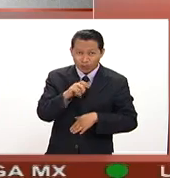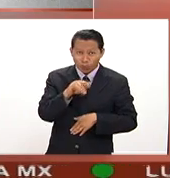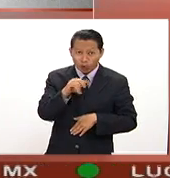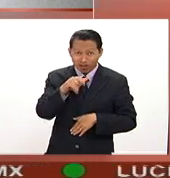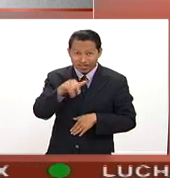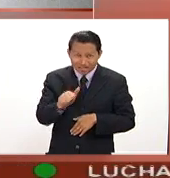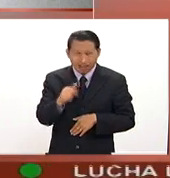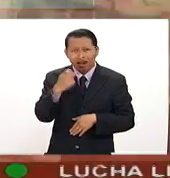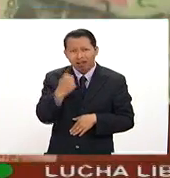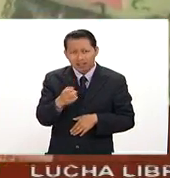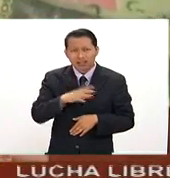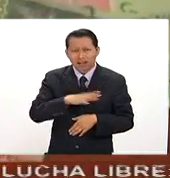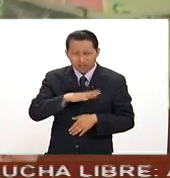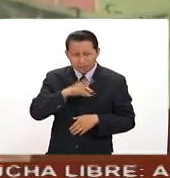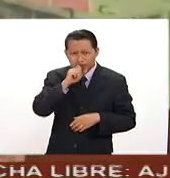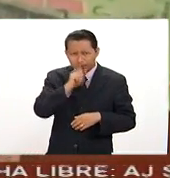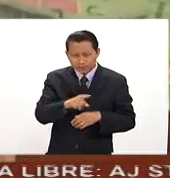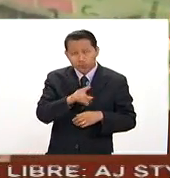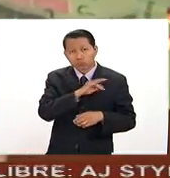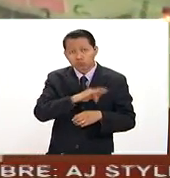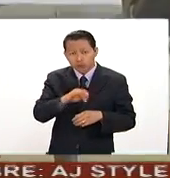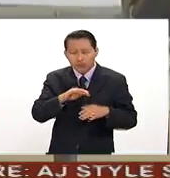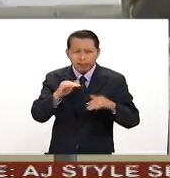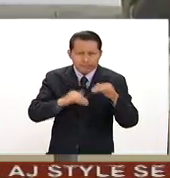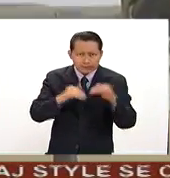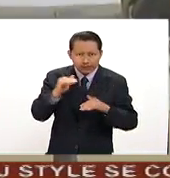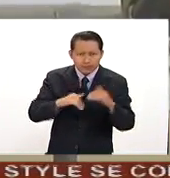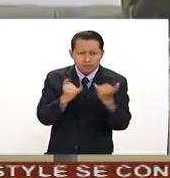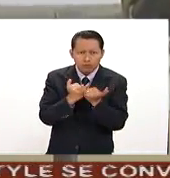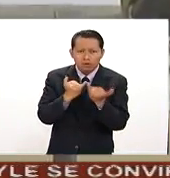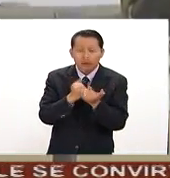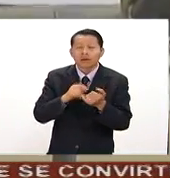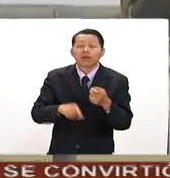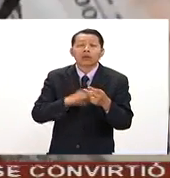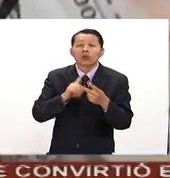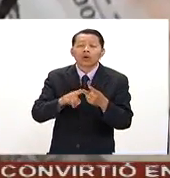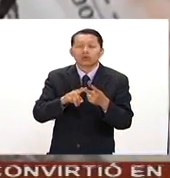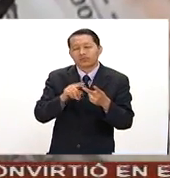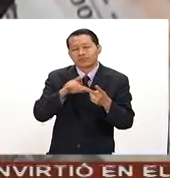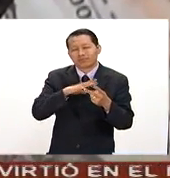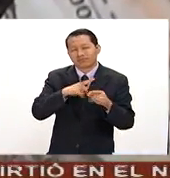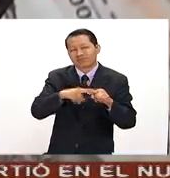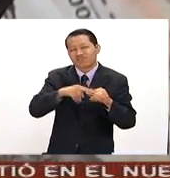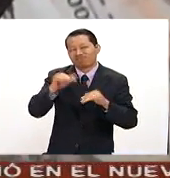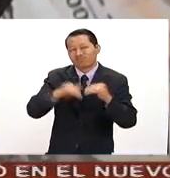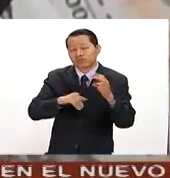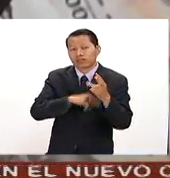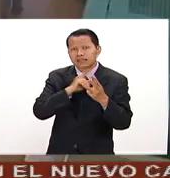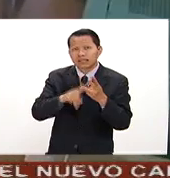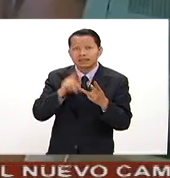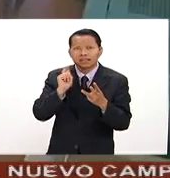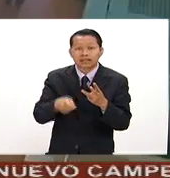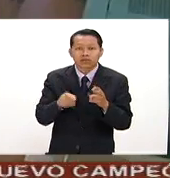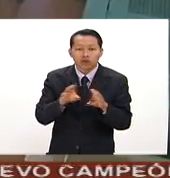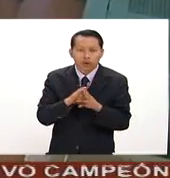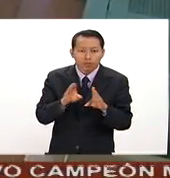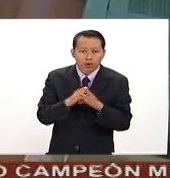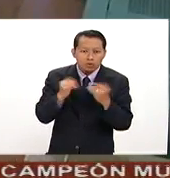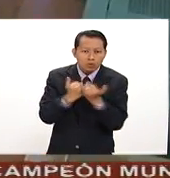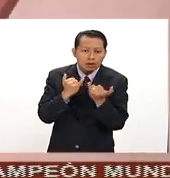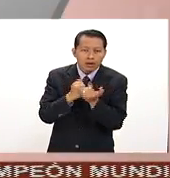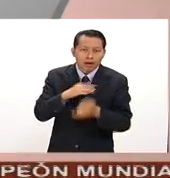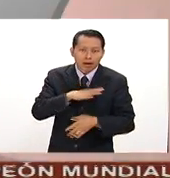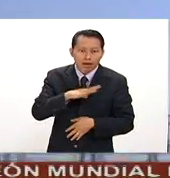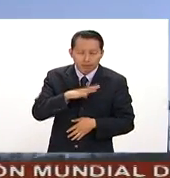la Agencia Internacional de Energía. Y en tercer lugar, cuando se presentó el presupuesto, el paquete